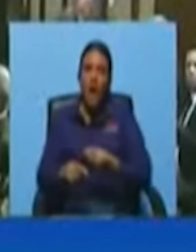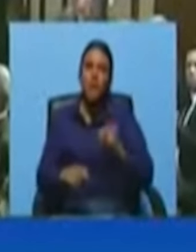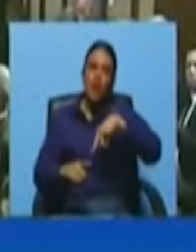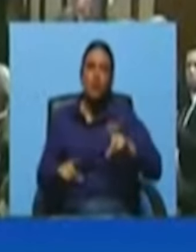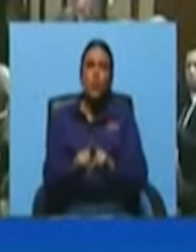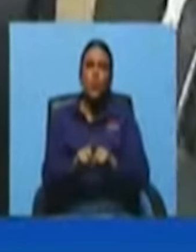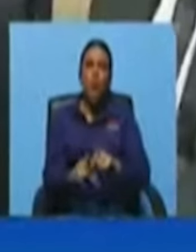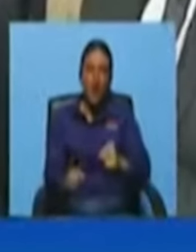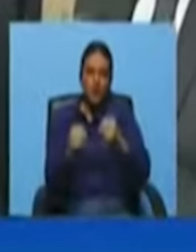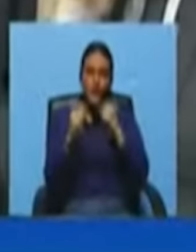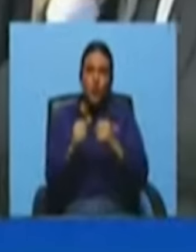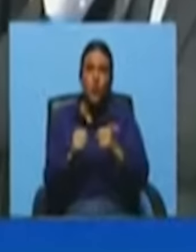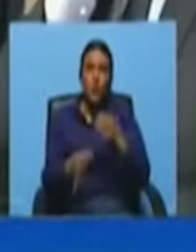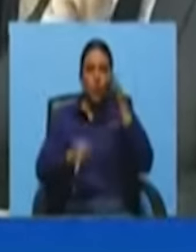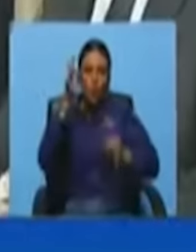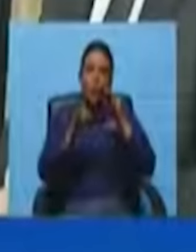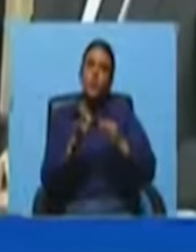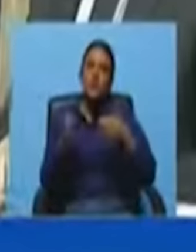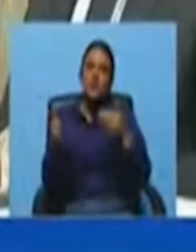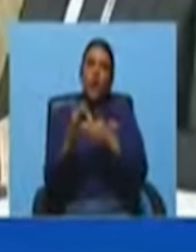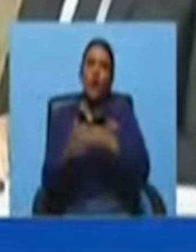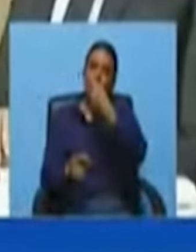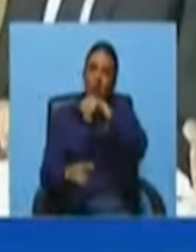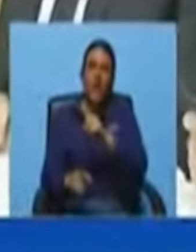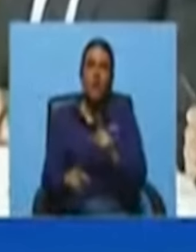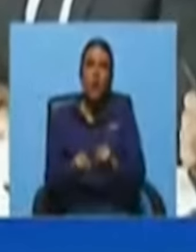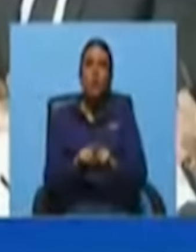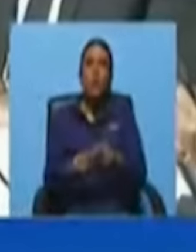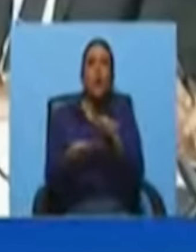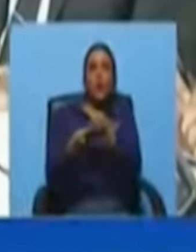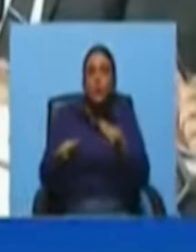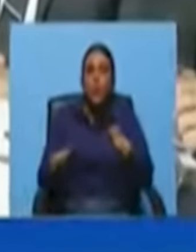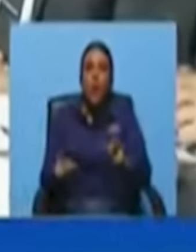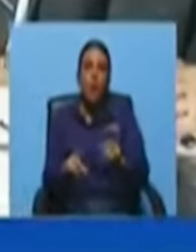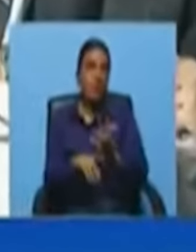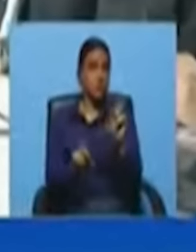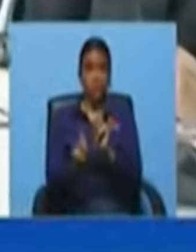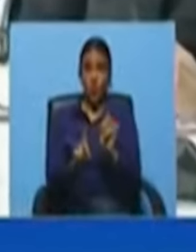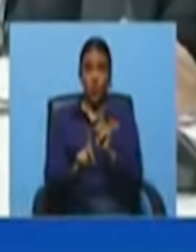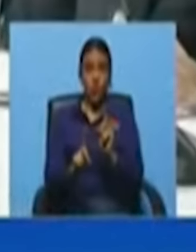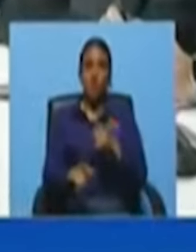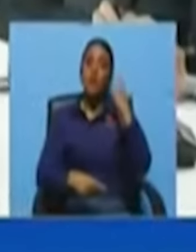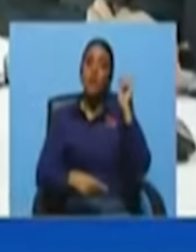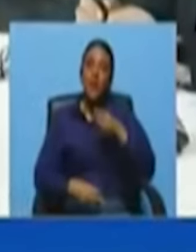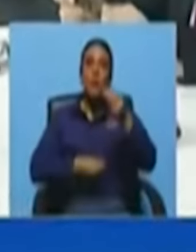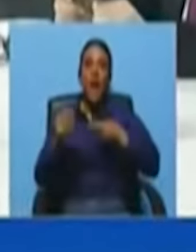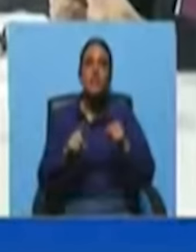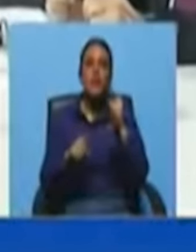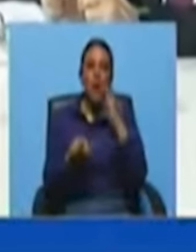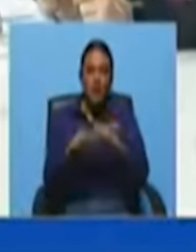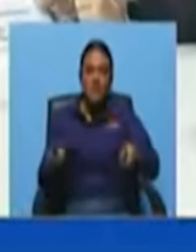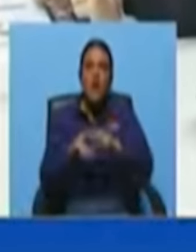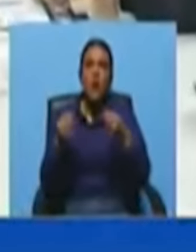hierro y justicia severa, certera, hacer valer los principios